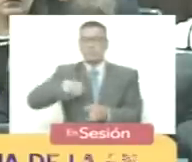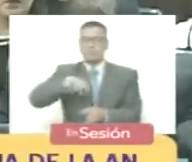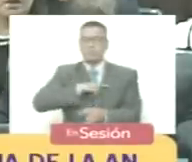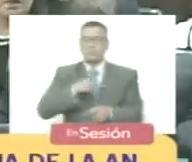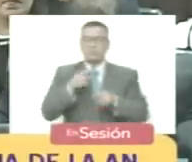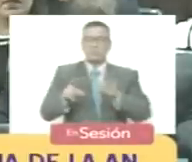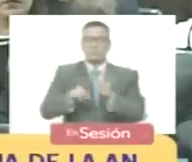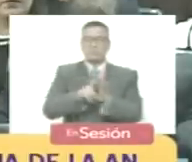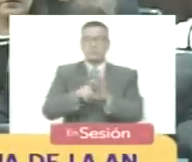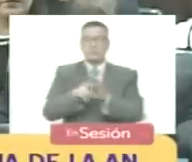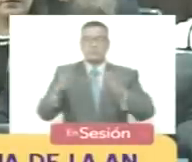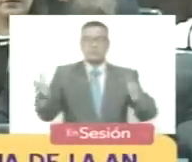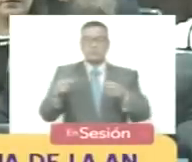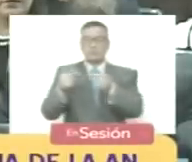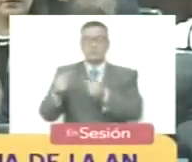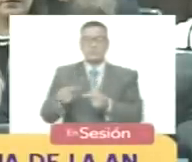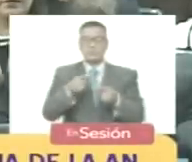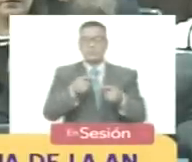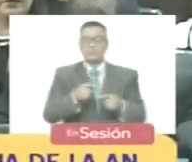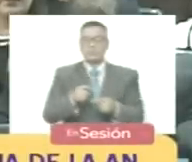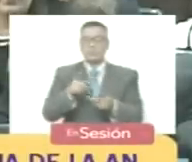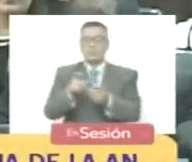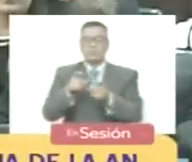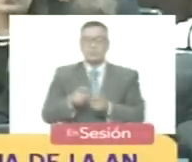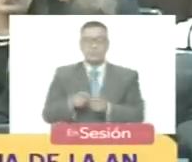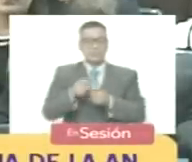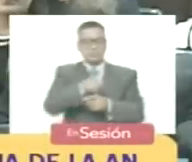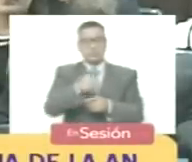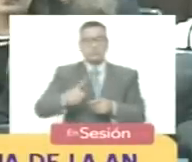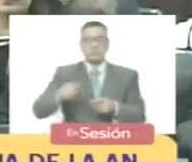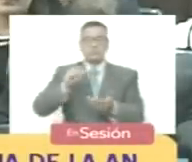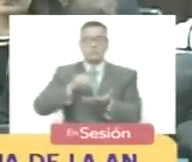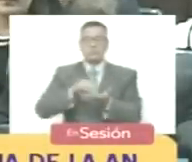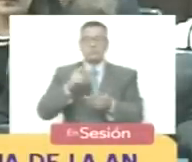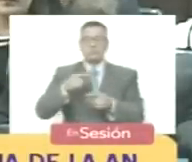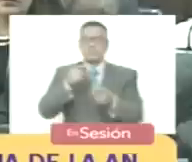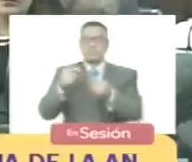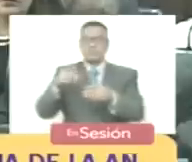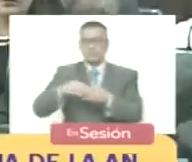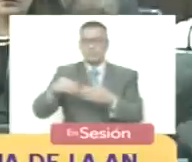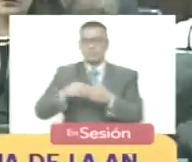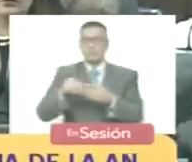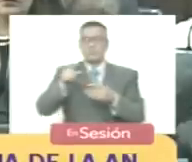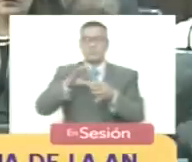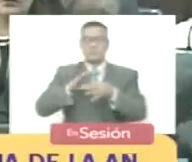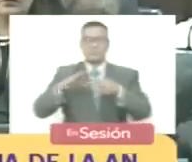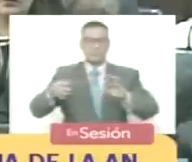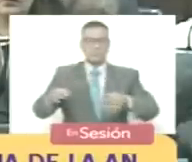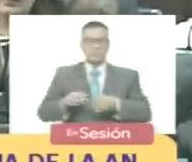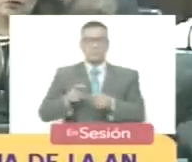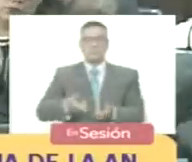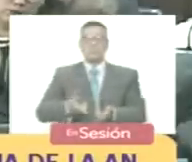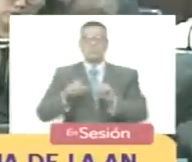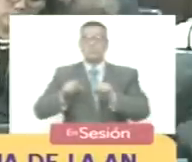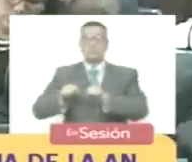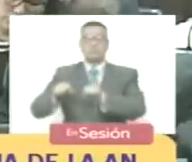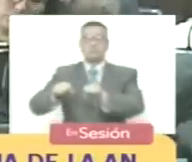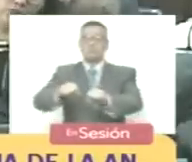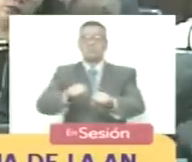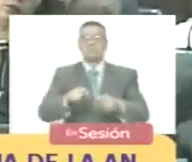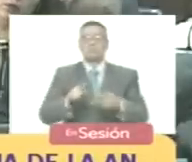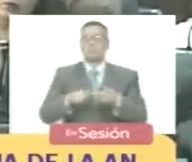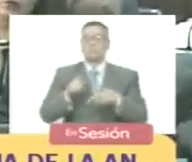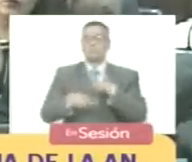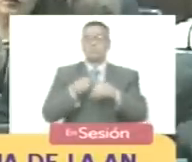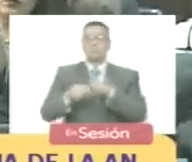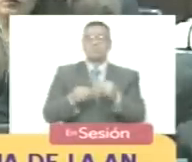de una ley para grandes transacciones financieras, sino que cualquier ciudadano que pagara en dólares en una cadena de automercados por ser gran contribuyente iba a estar